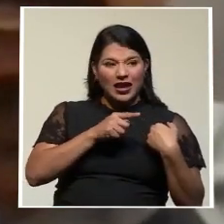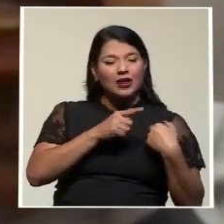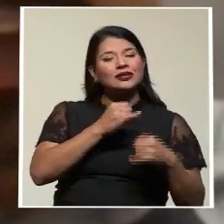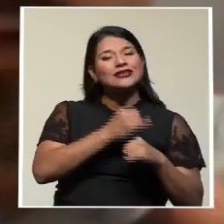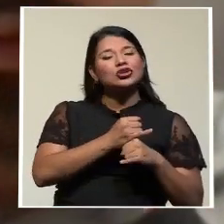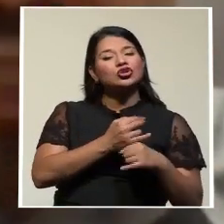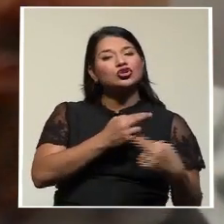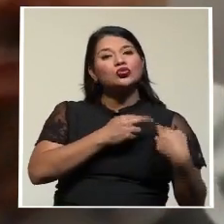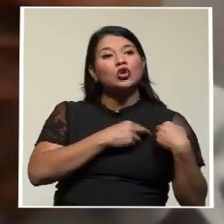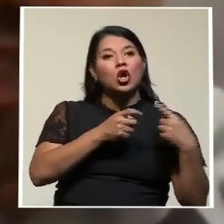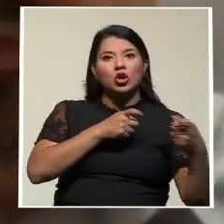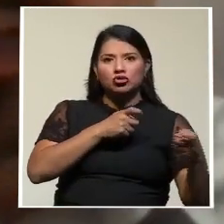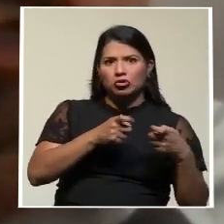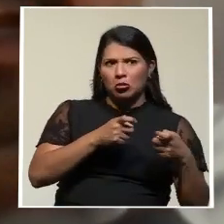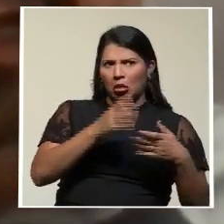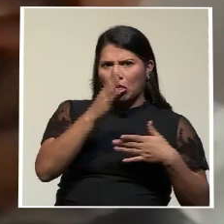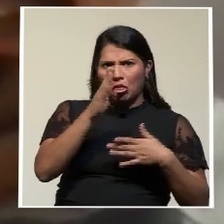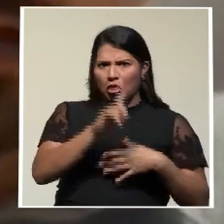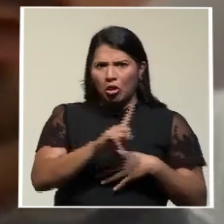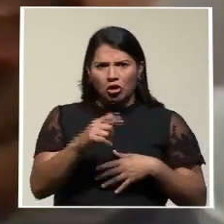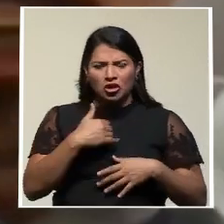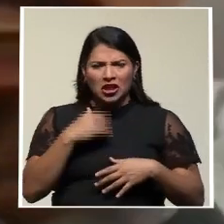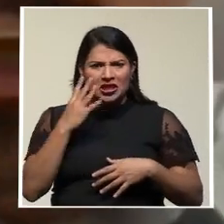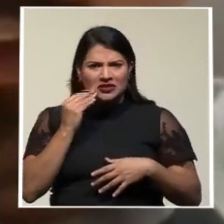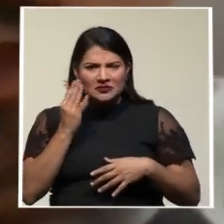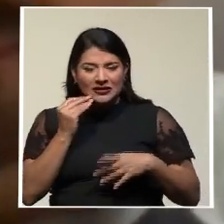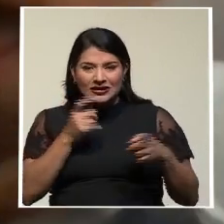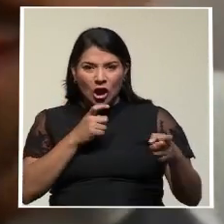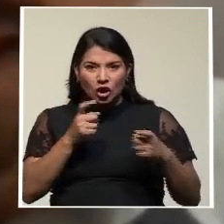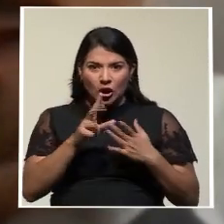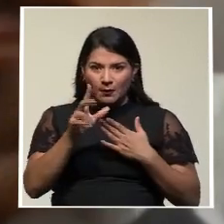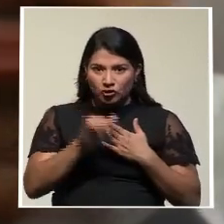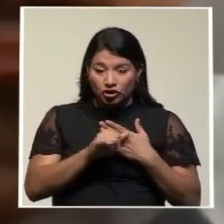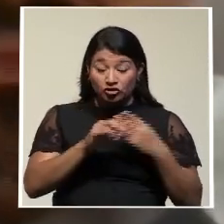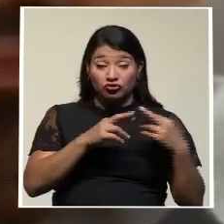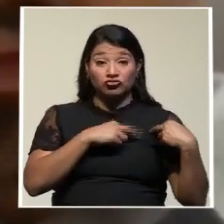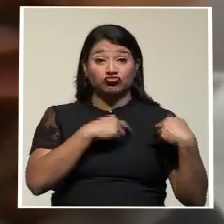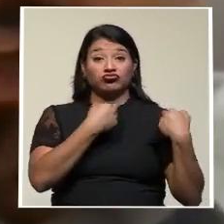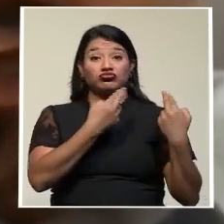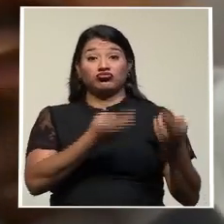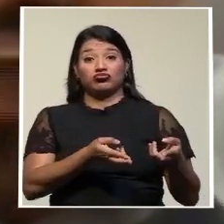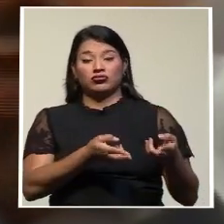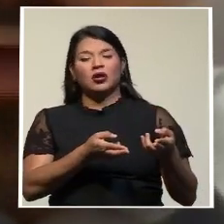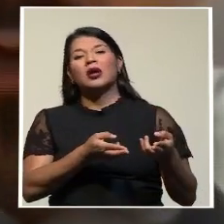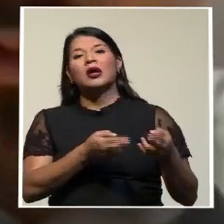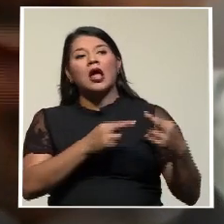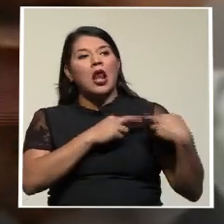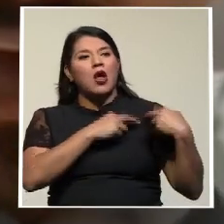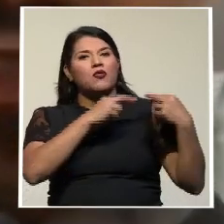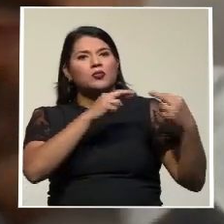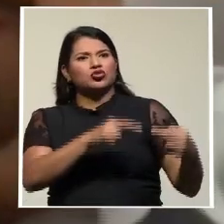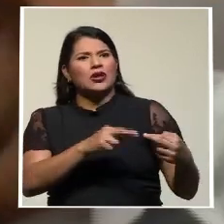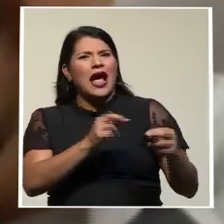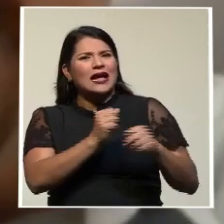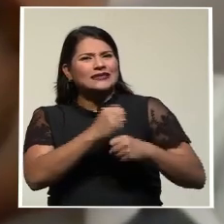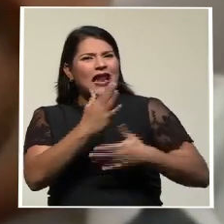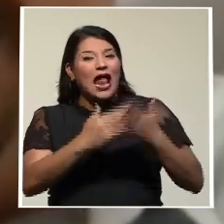competencia de ejecutar proyectos, le asignaron la tarea de hacer algo que nunca había